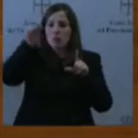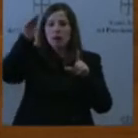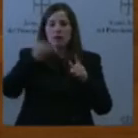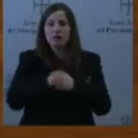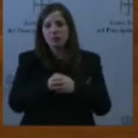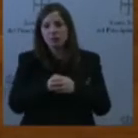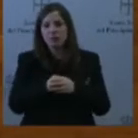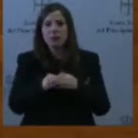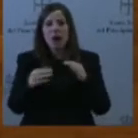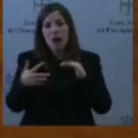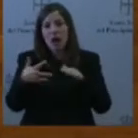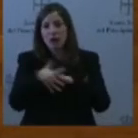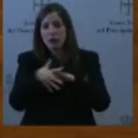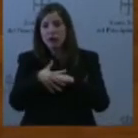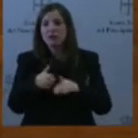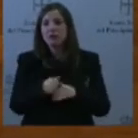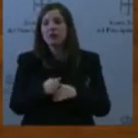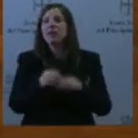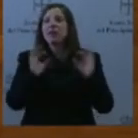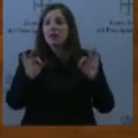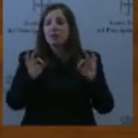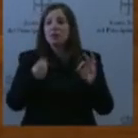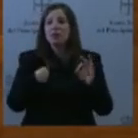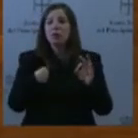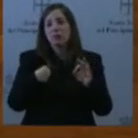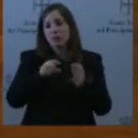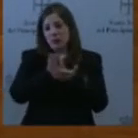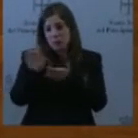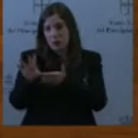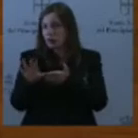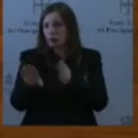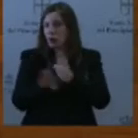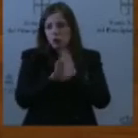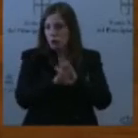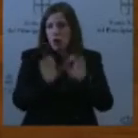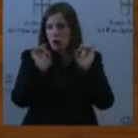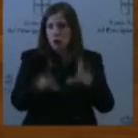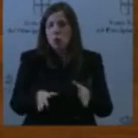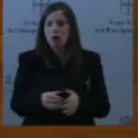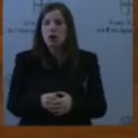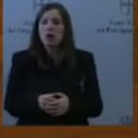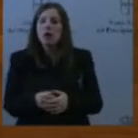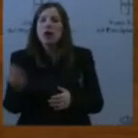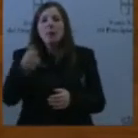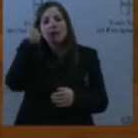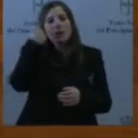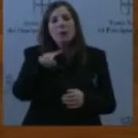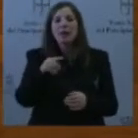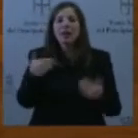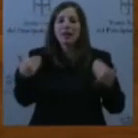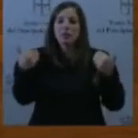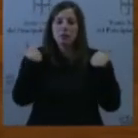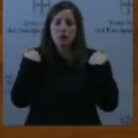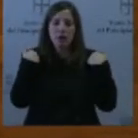de acometer los despidos. Hay que tener en cuenta que la responsabilidad última de los problemas